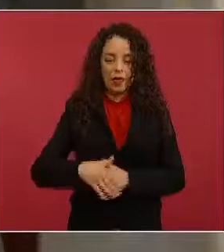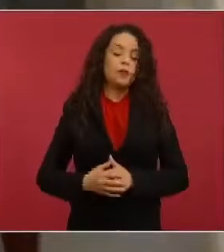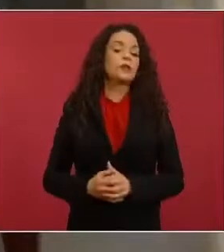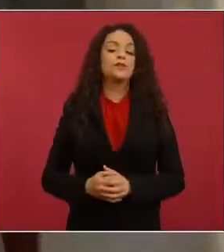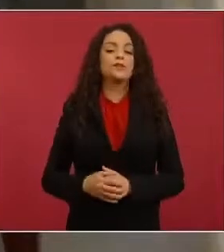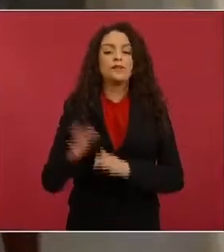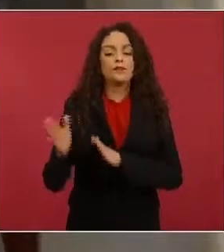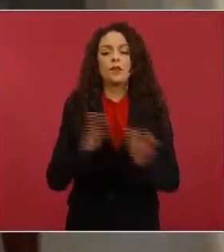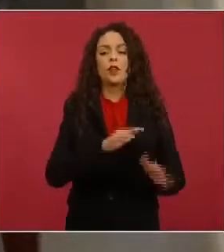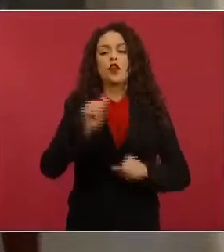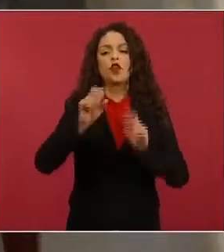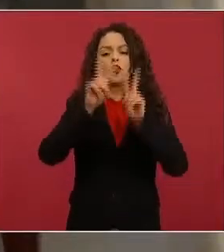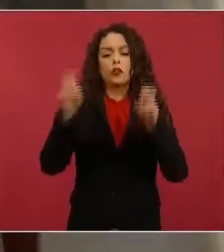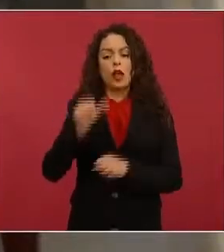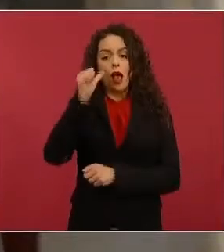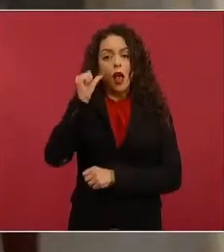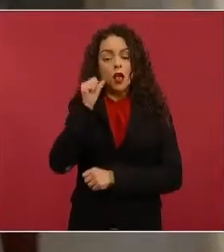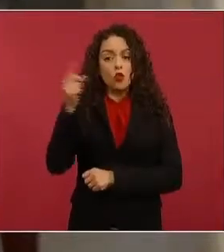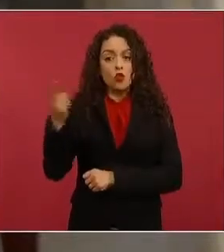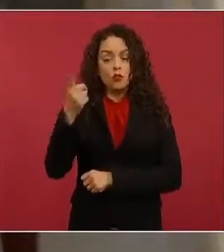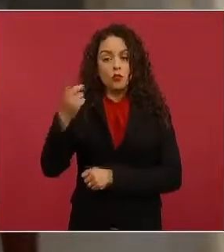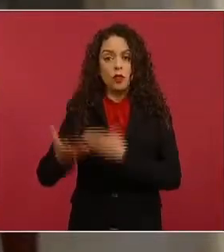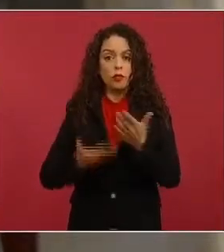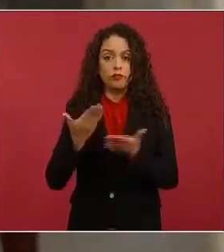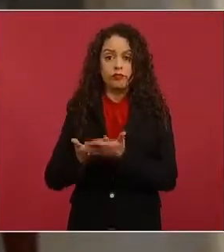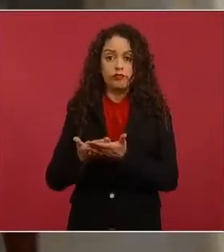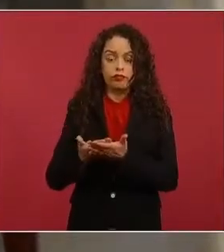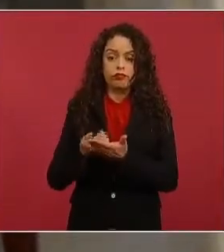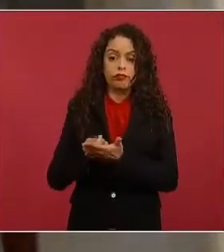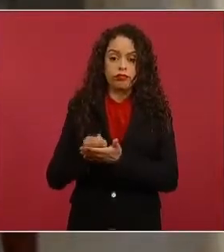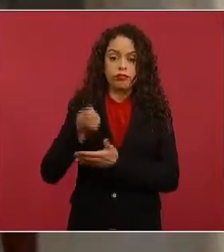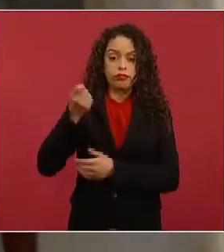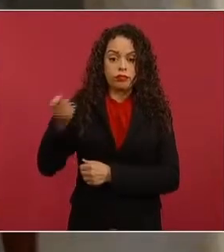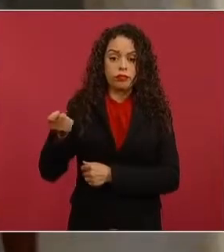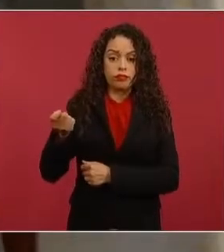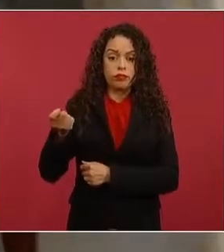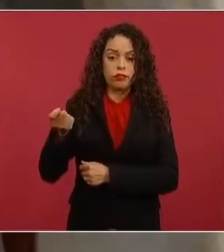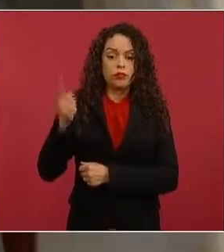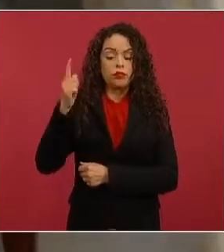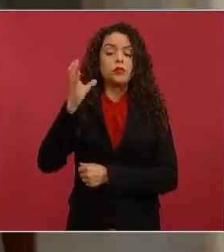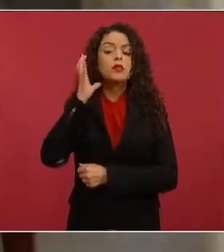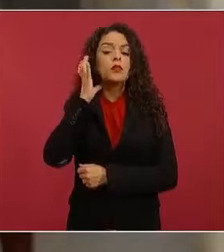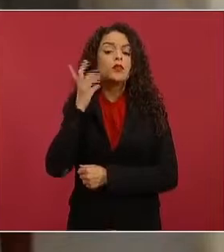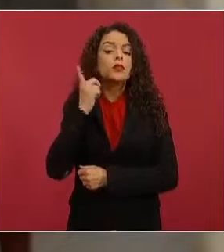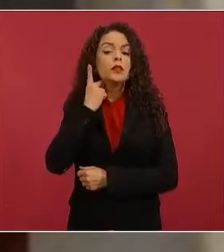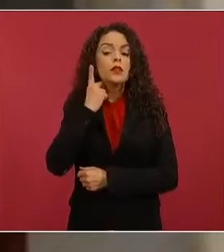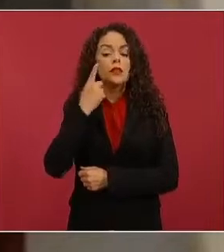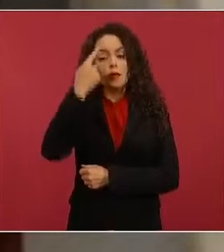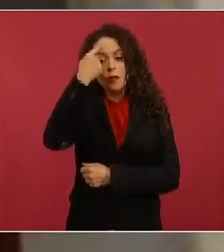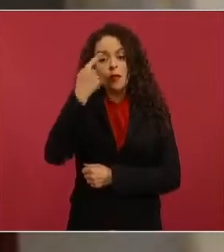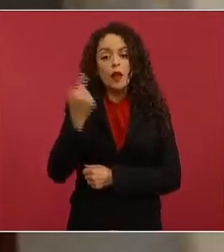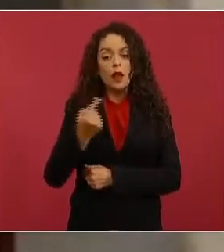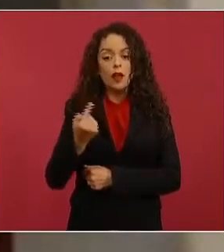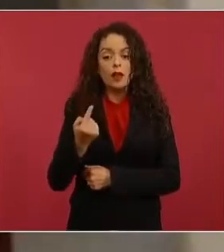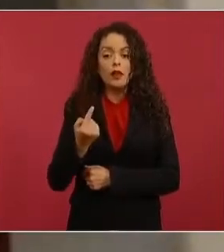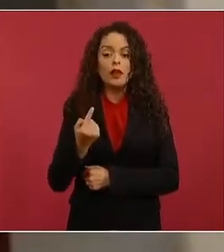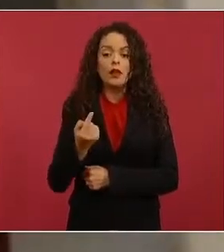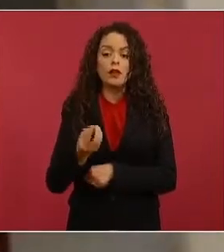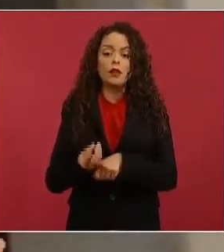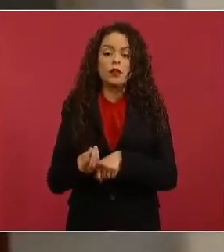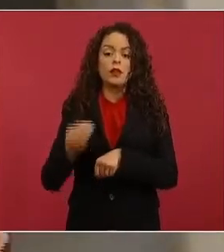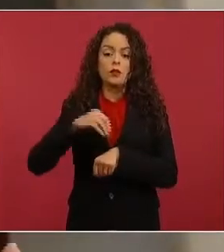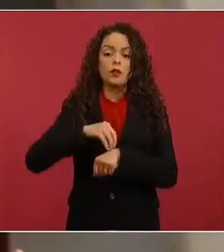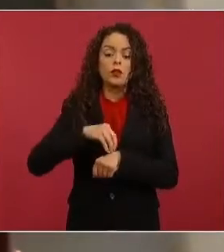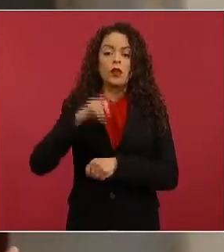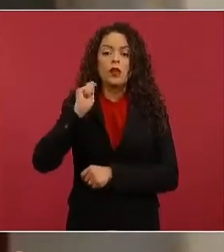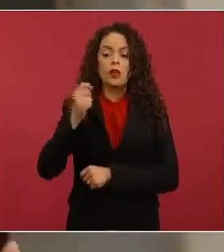usted envió la iniciativa al Congreso en la Cámara de Diputados para la creación de un centro para